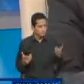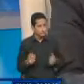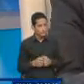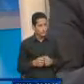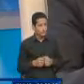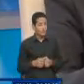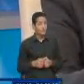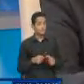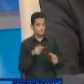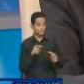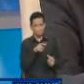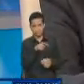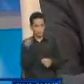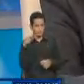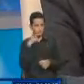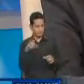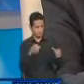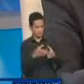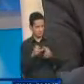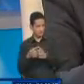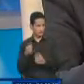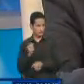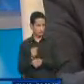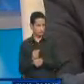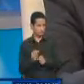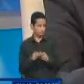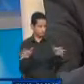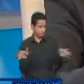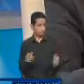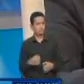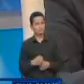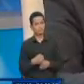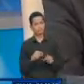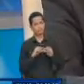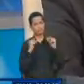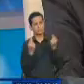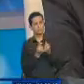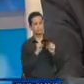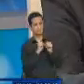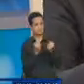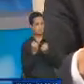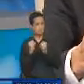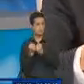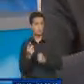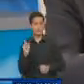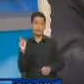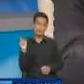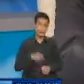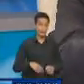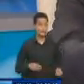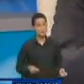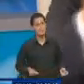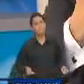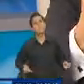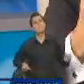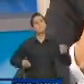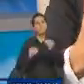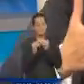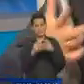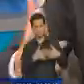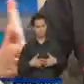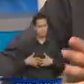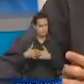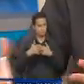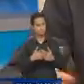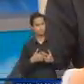estos sectores populares, como llama Juan, los trabajadores y las organizaciones sociales, deberían estar más ligados estructuralmente por